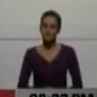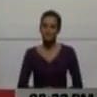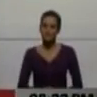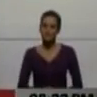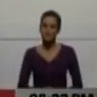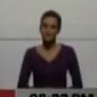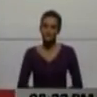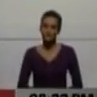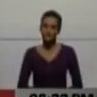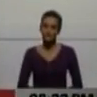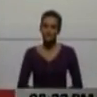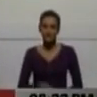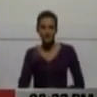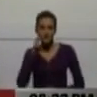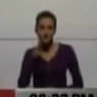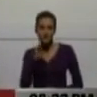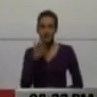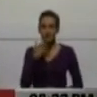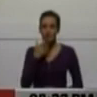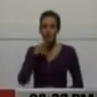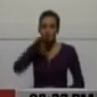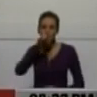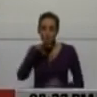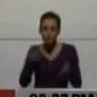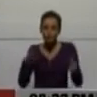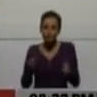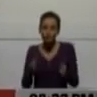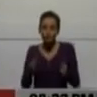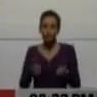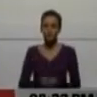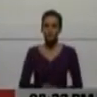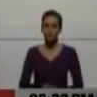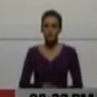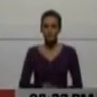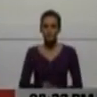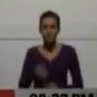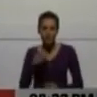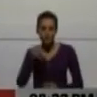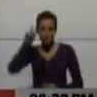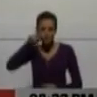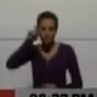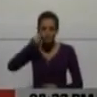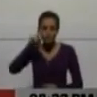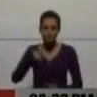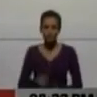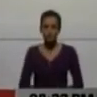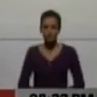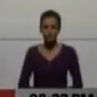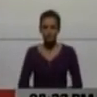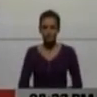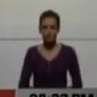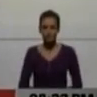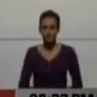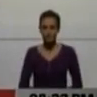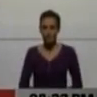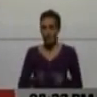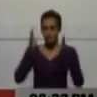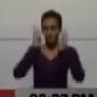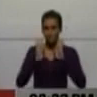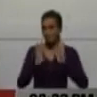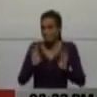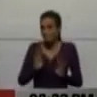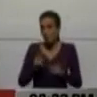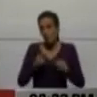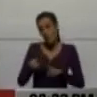¿verdad? Inclusive uno ve un perrito, un cachorrito, y uno lo puede enseñar. A este desafortunadamente lo agarraron